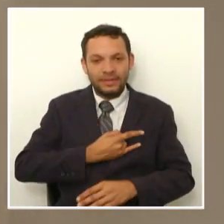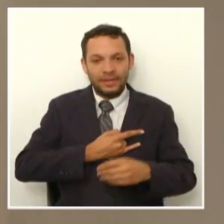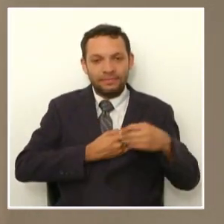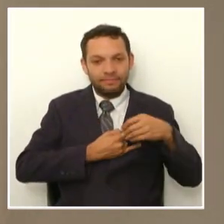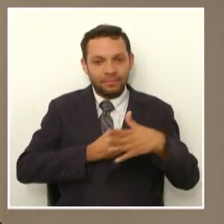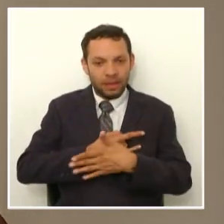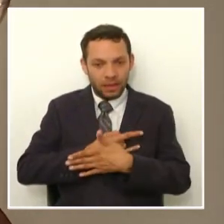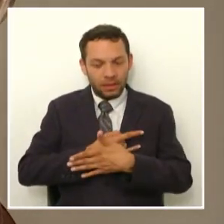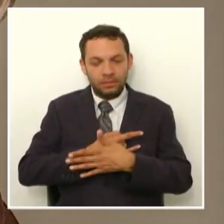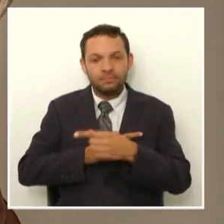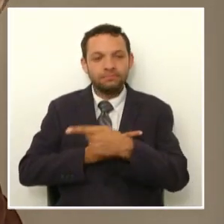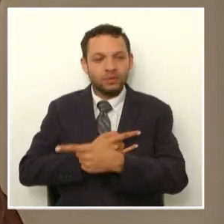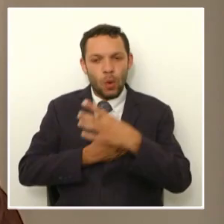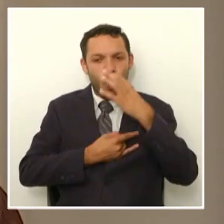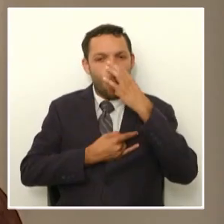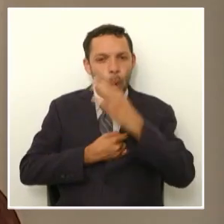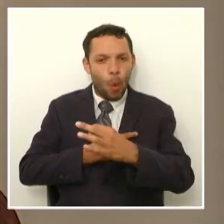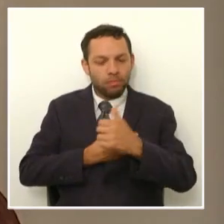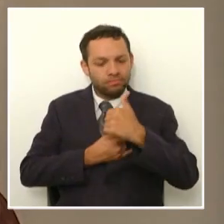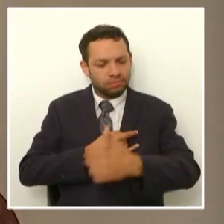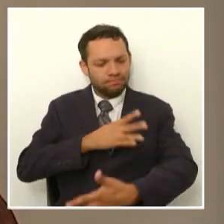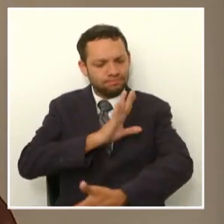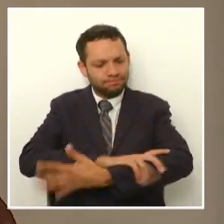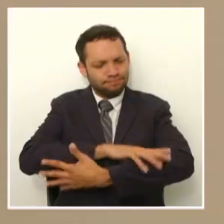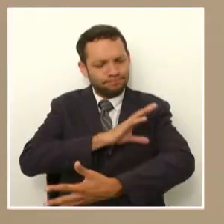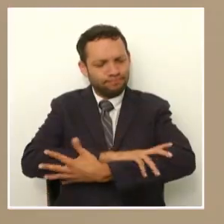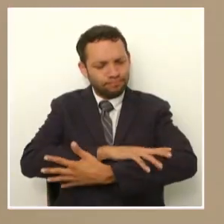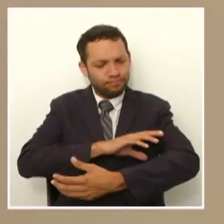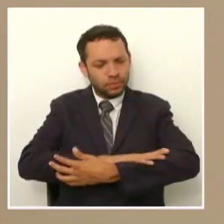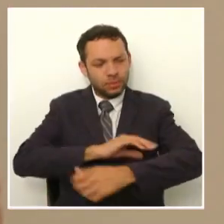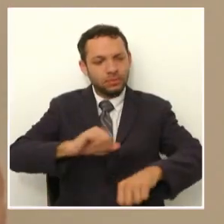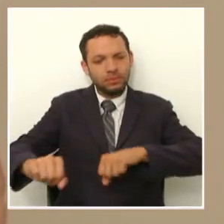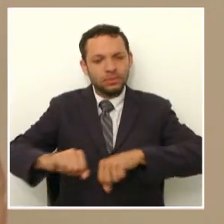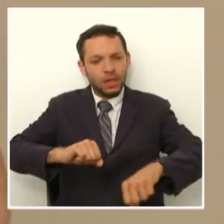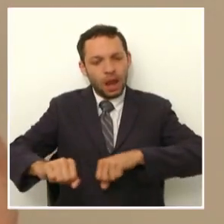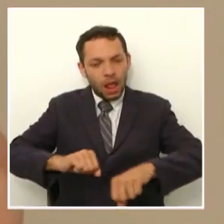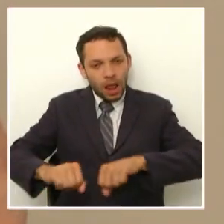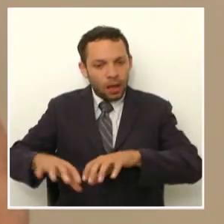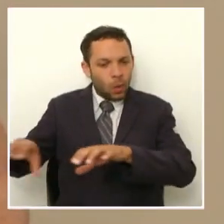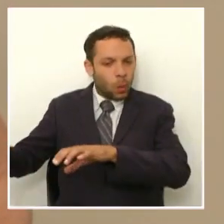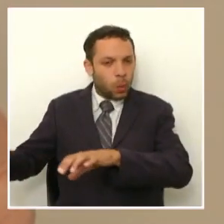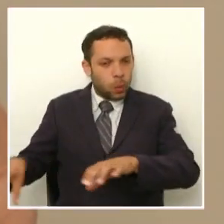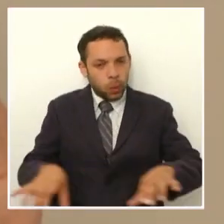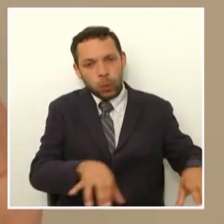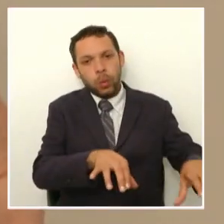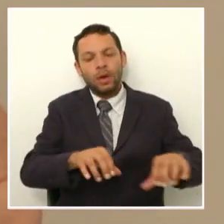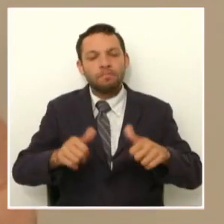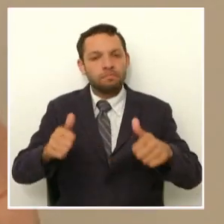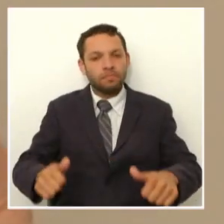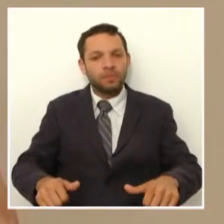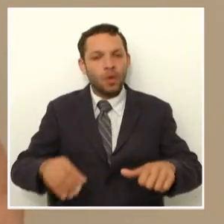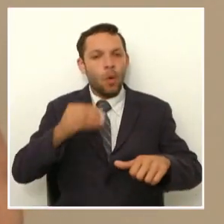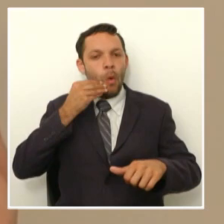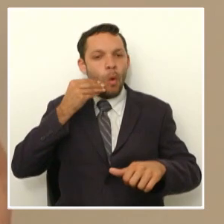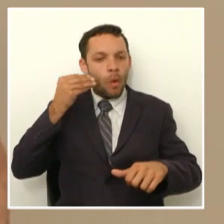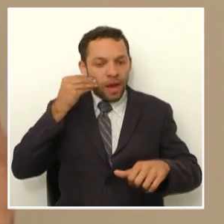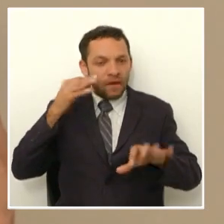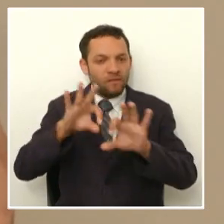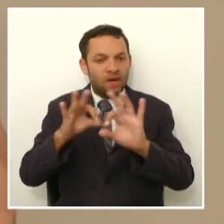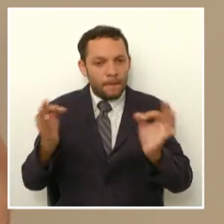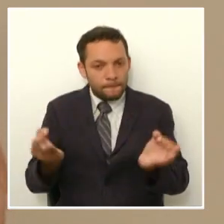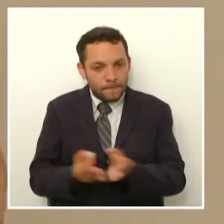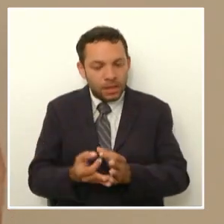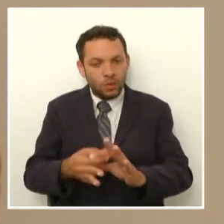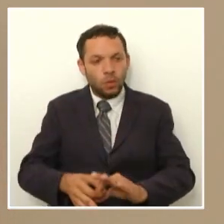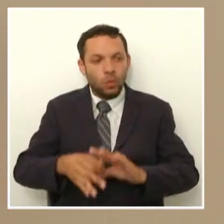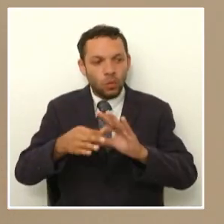hombre comprometido, un hombre entregado, un luchador, un hombre de hogar, de familia, y para nosotros